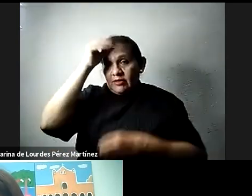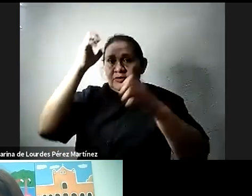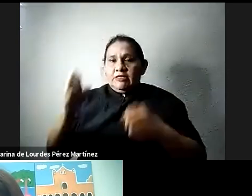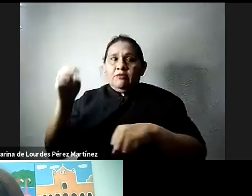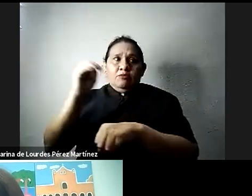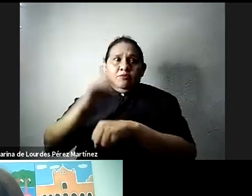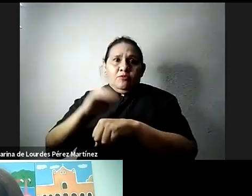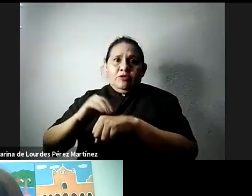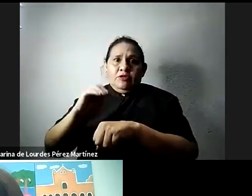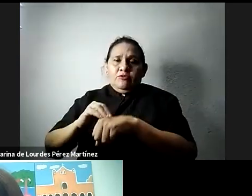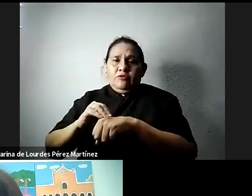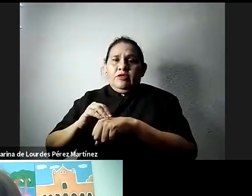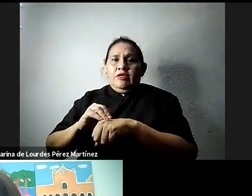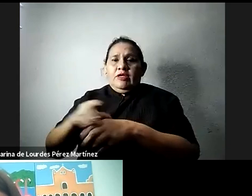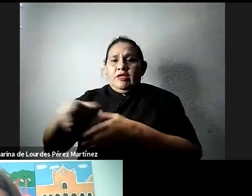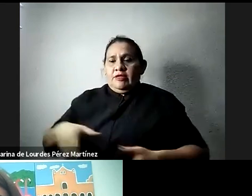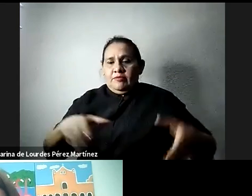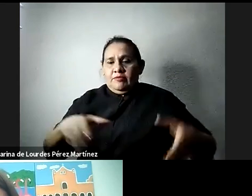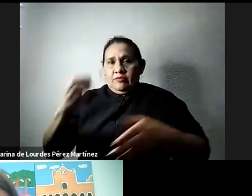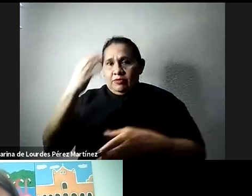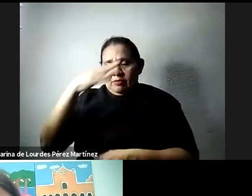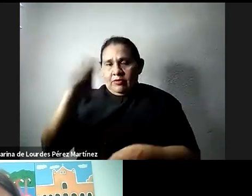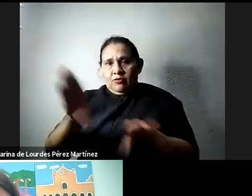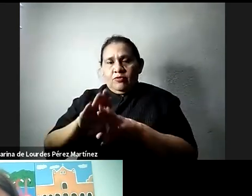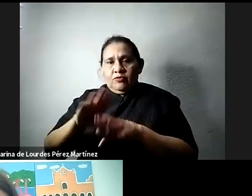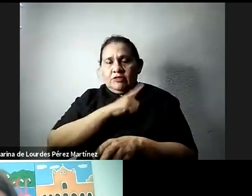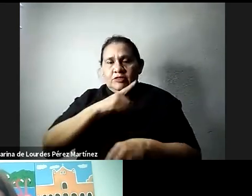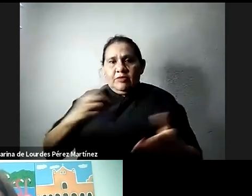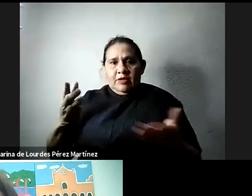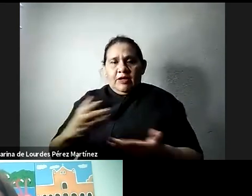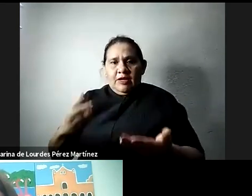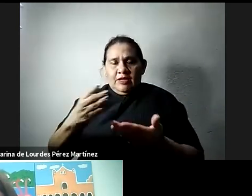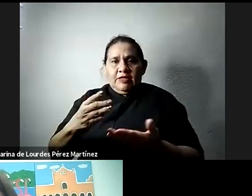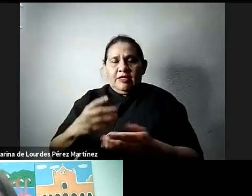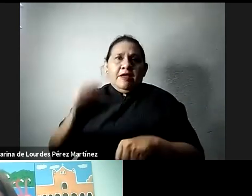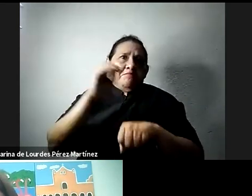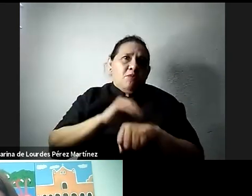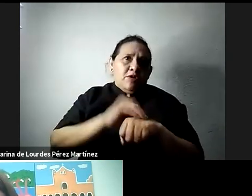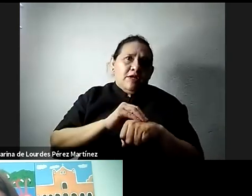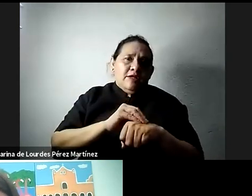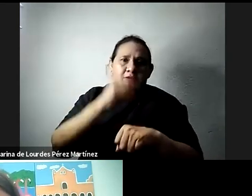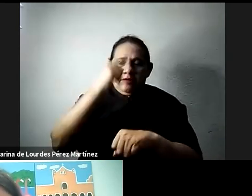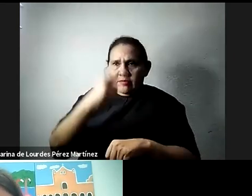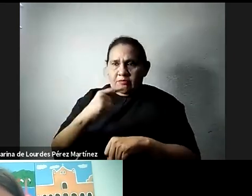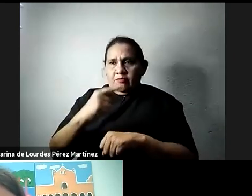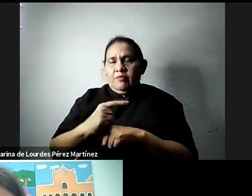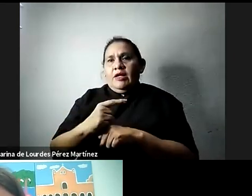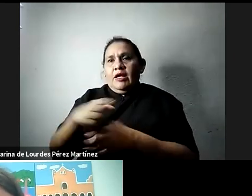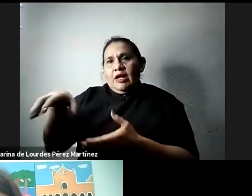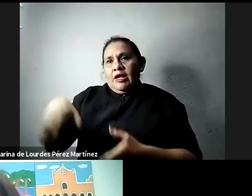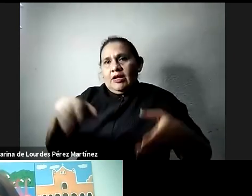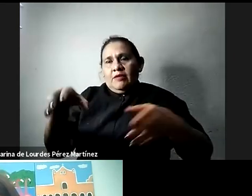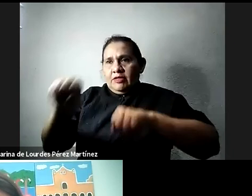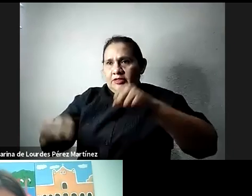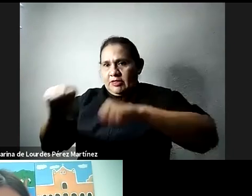implementando las vías ciclistas, de saber cómo le tenemos que hacer, qué elementos tenemos que poner, ¿no? Para las vías ciclistas.